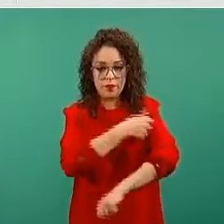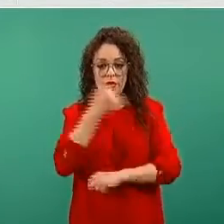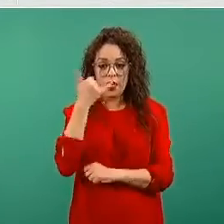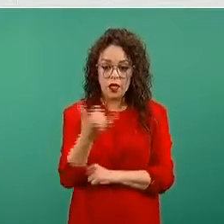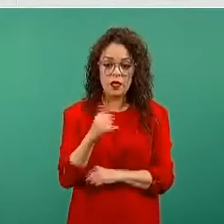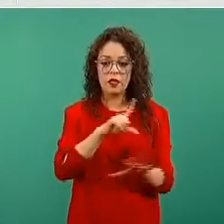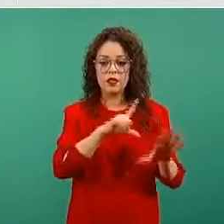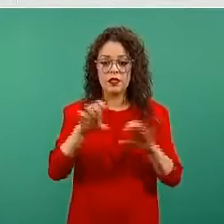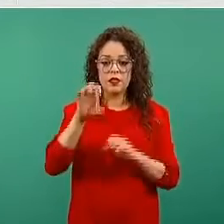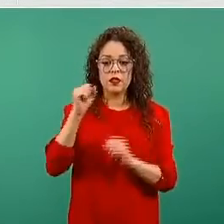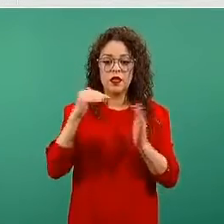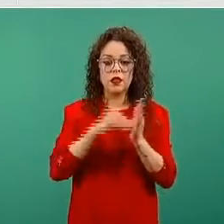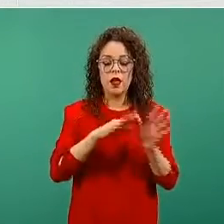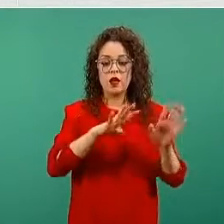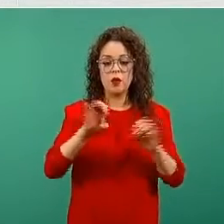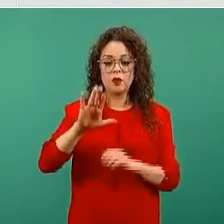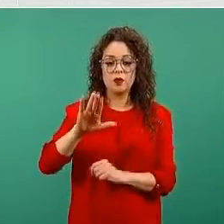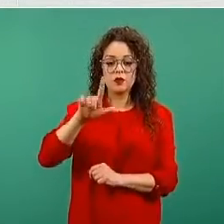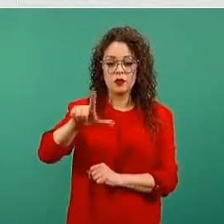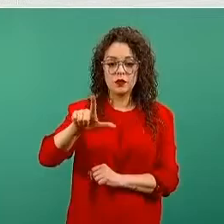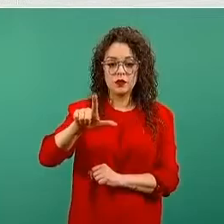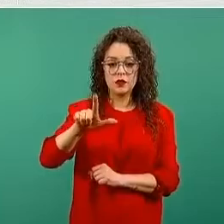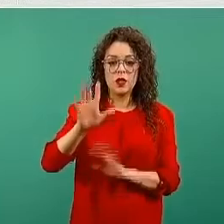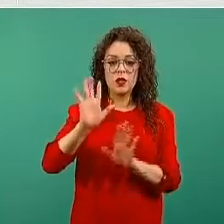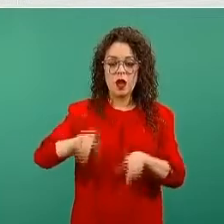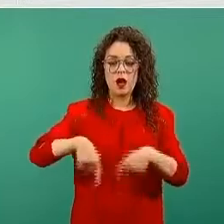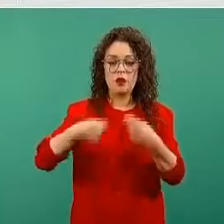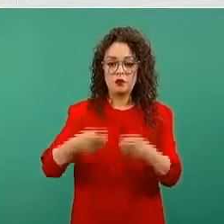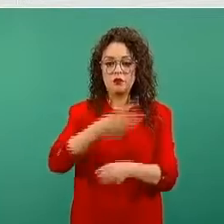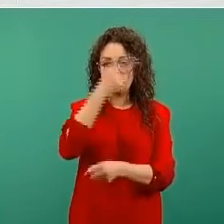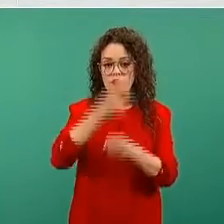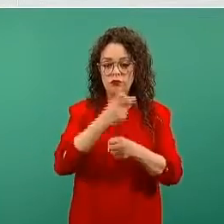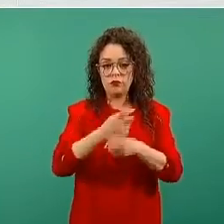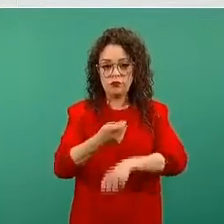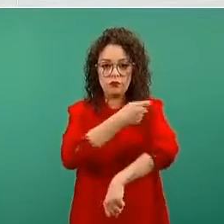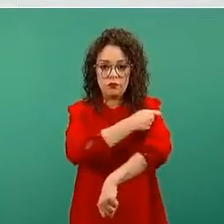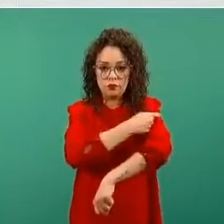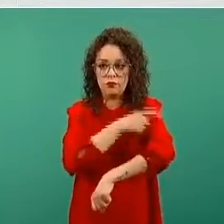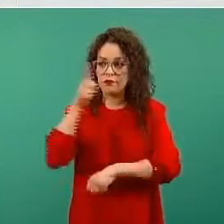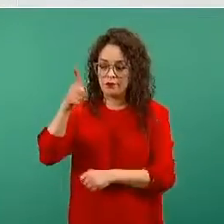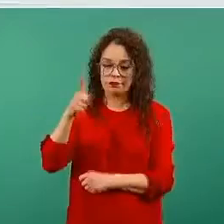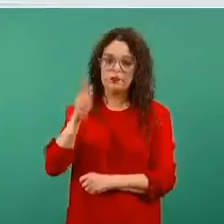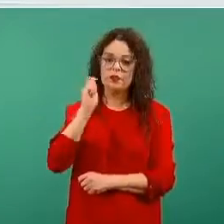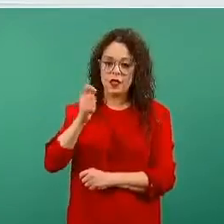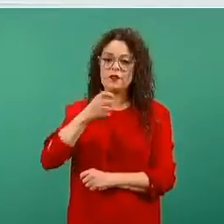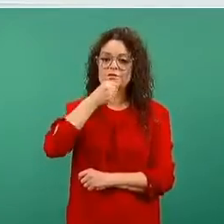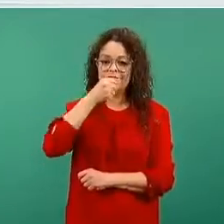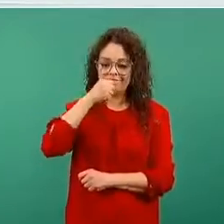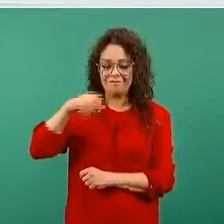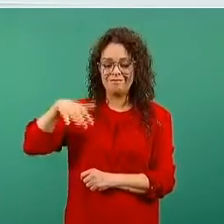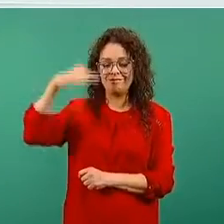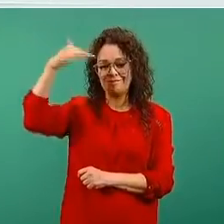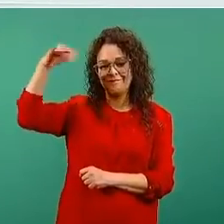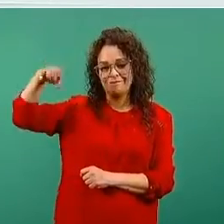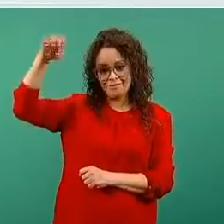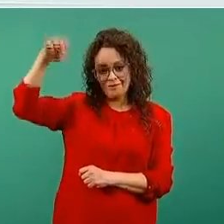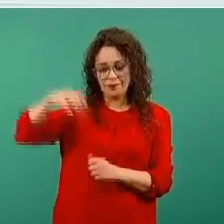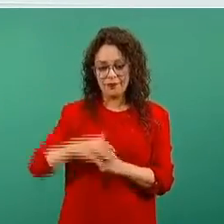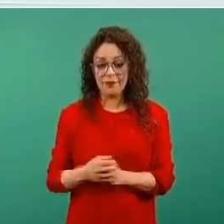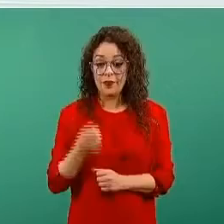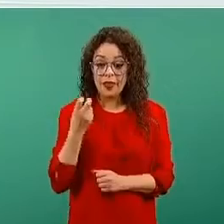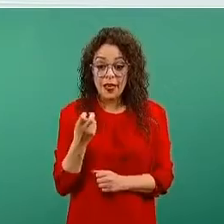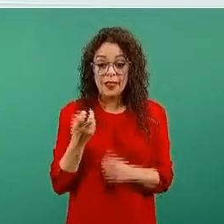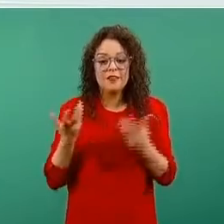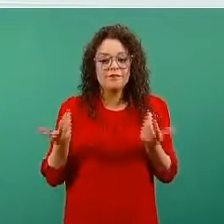760,957 que han recibido segunda dosis. Entonces, esto hace un poco más que la